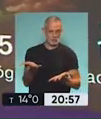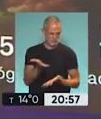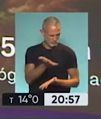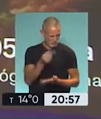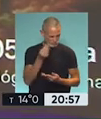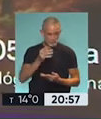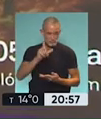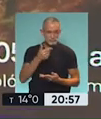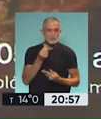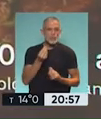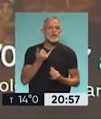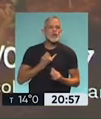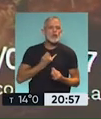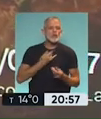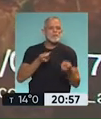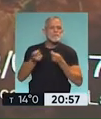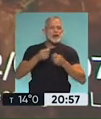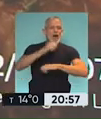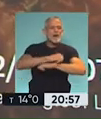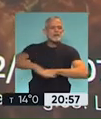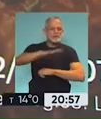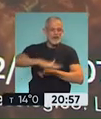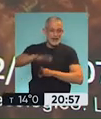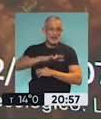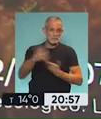la comercialización de la carne. O sea,